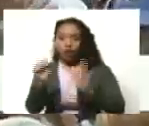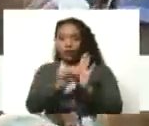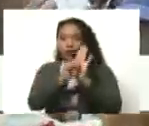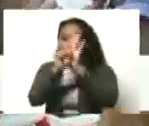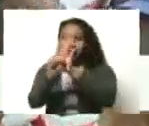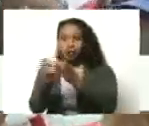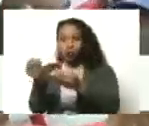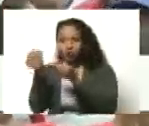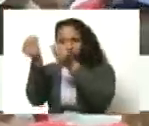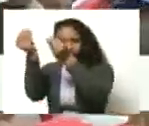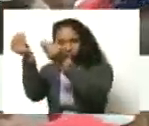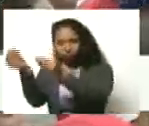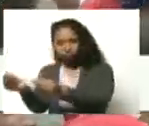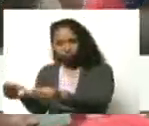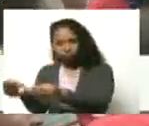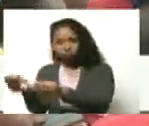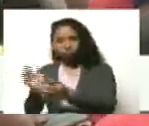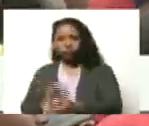simbólicamente.